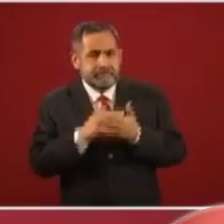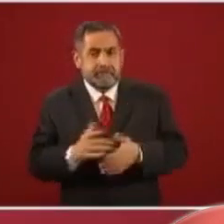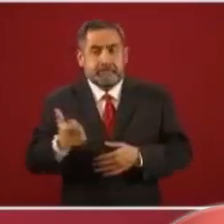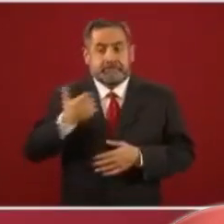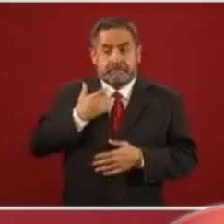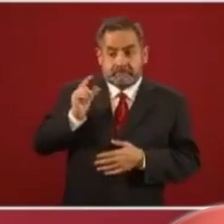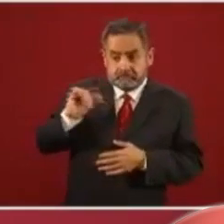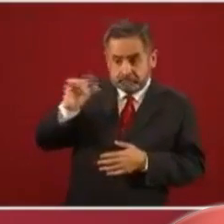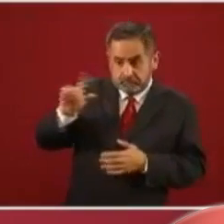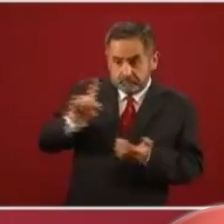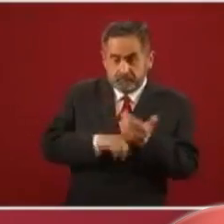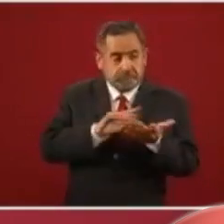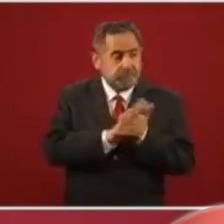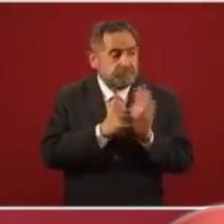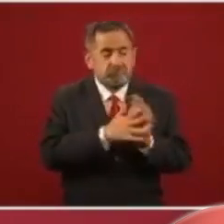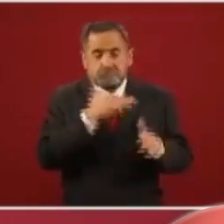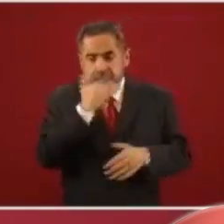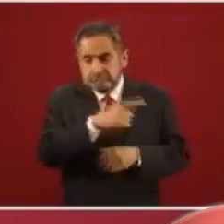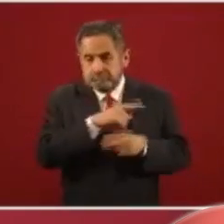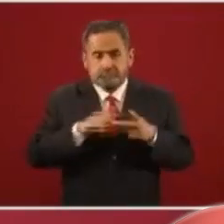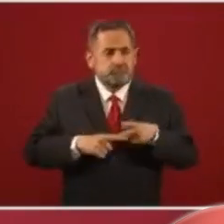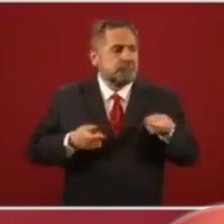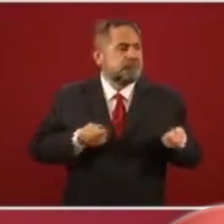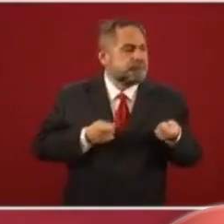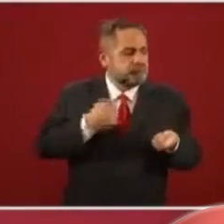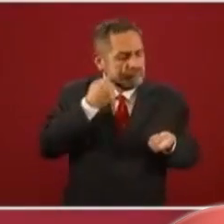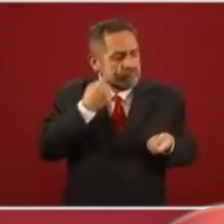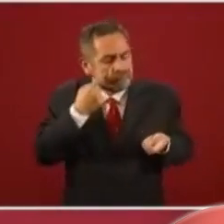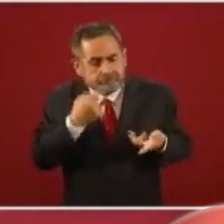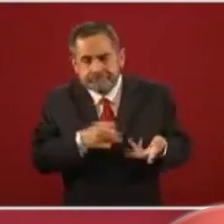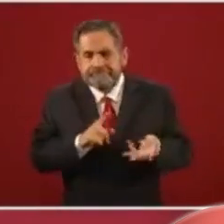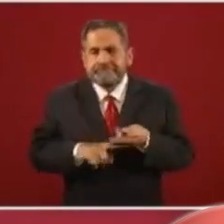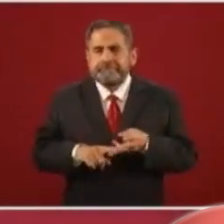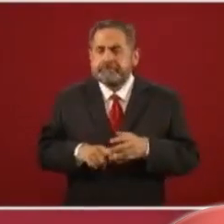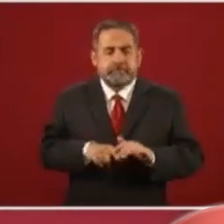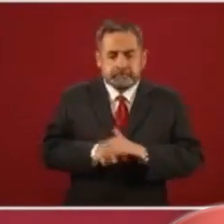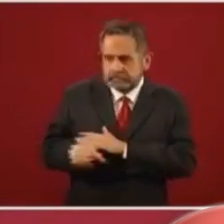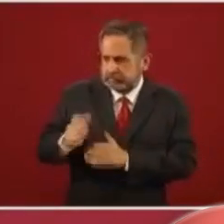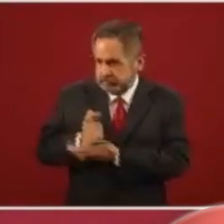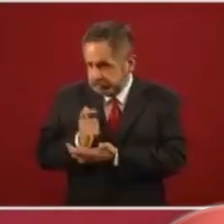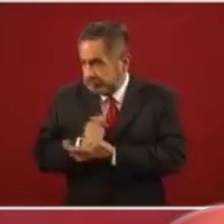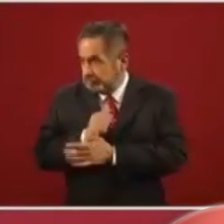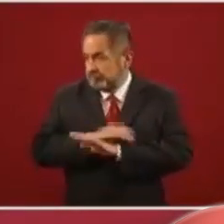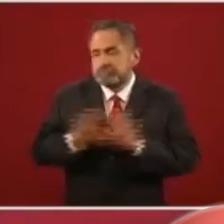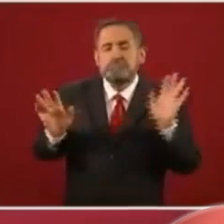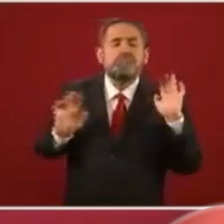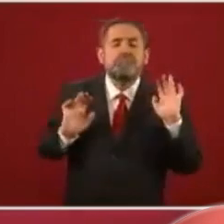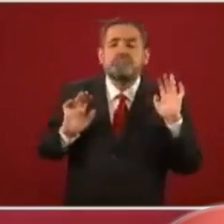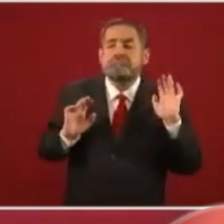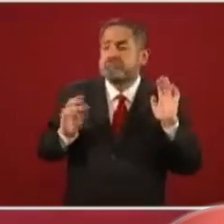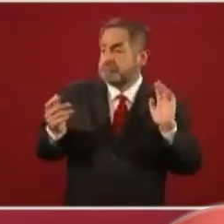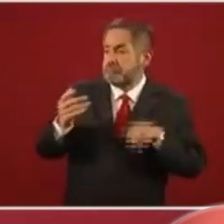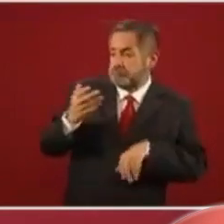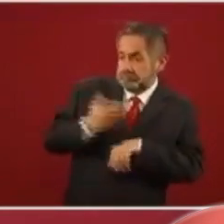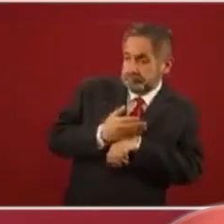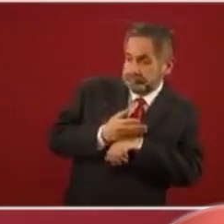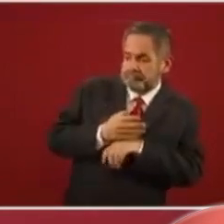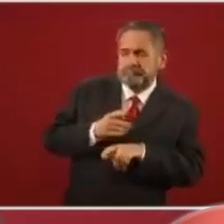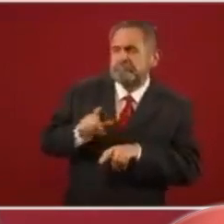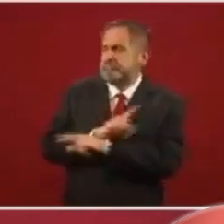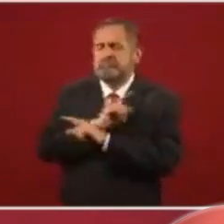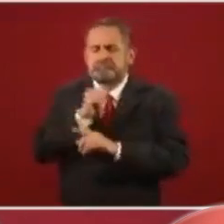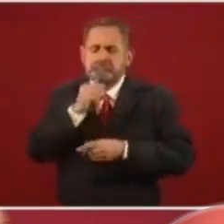exfuncionarios involucrados en el asunto, había controles de mercados, hay sabotaje, había sabotaje y han seguido